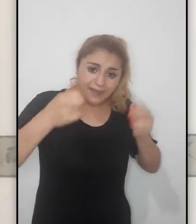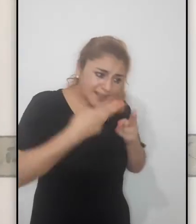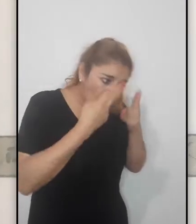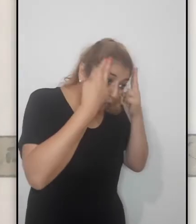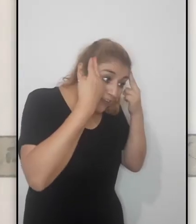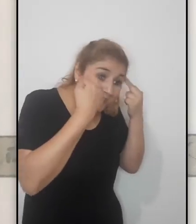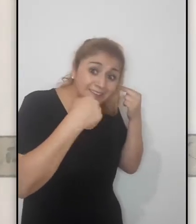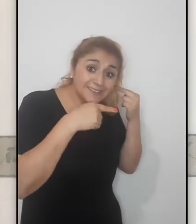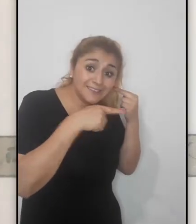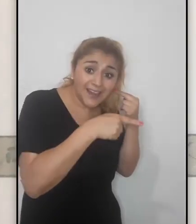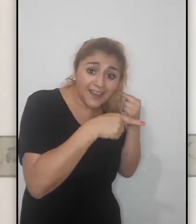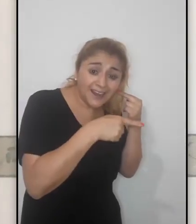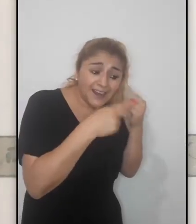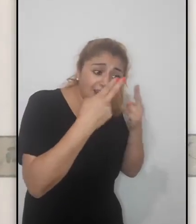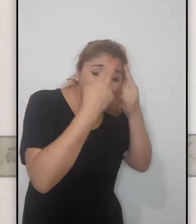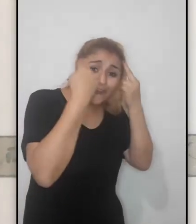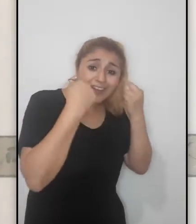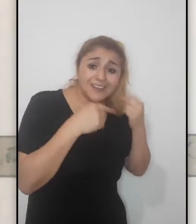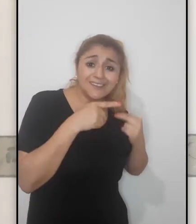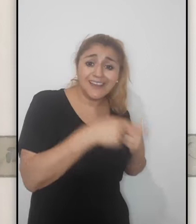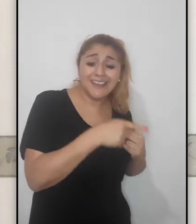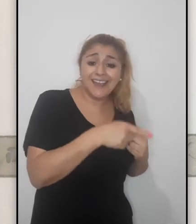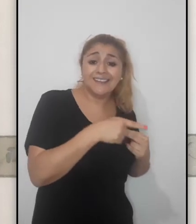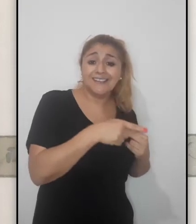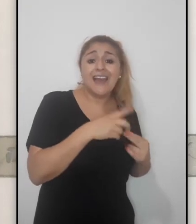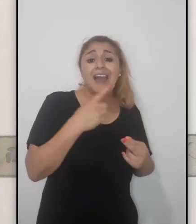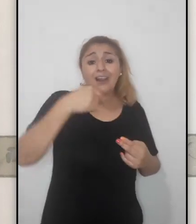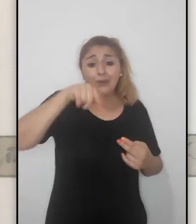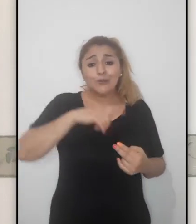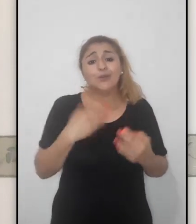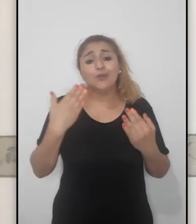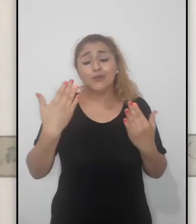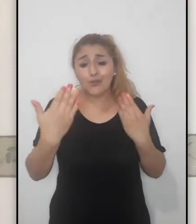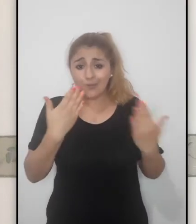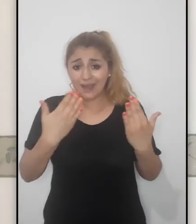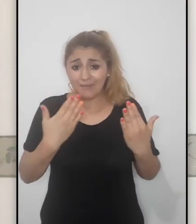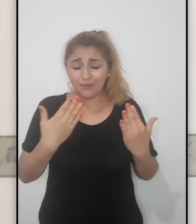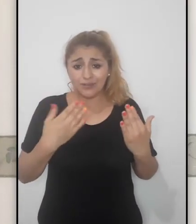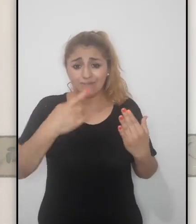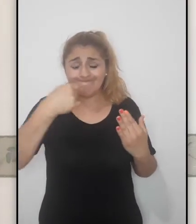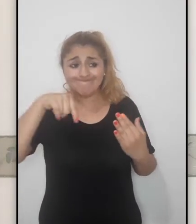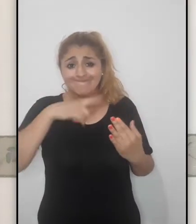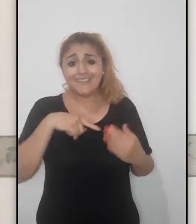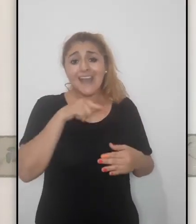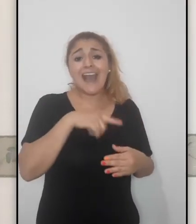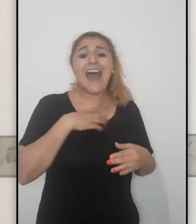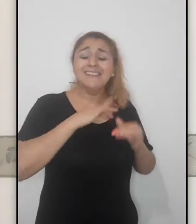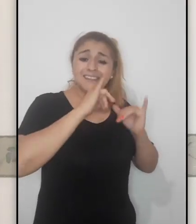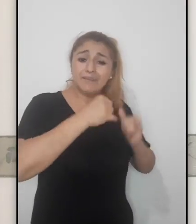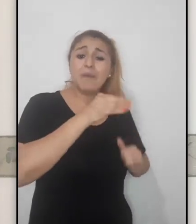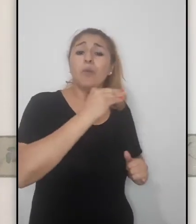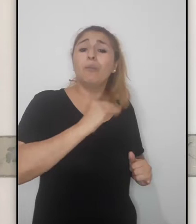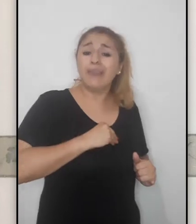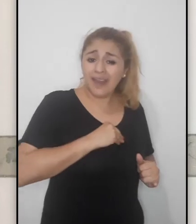somos esclavos del pecado de nuestra propia confusión y de nuestros errores no somos buenos